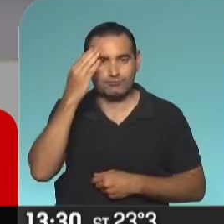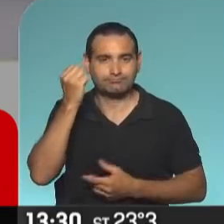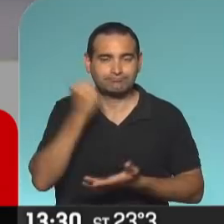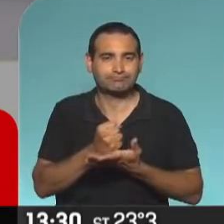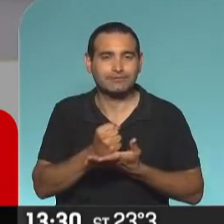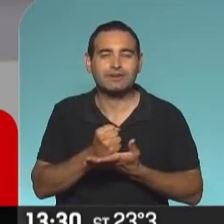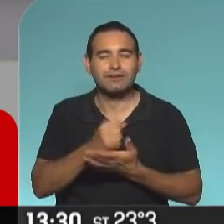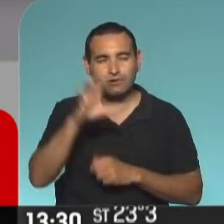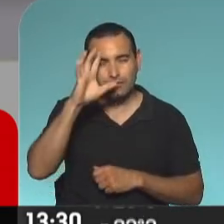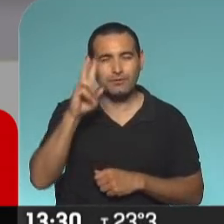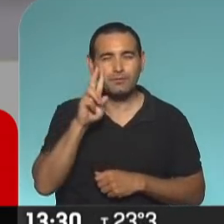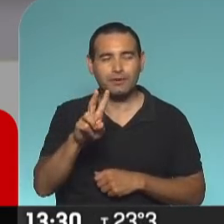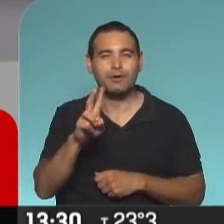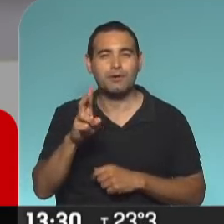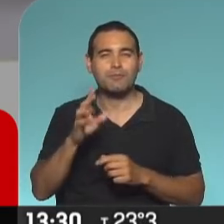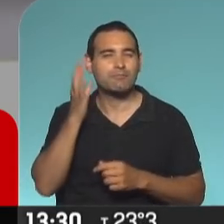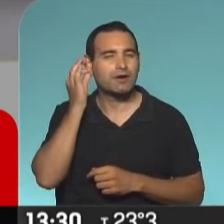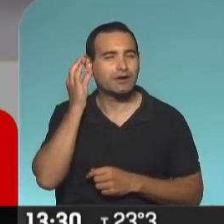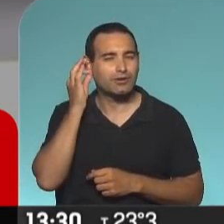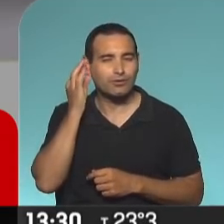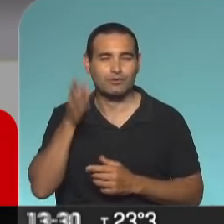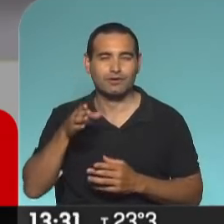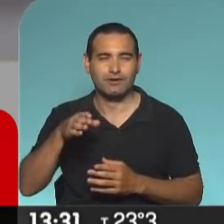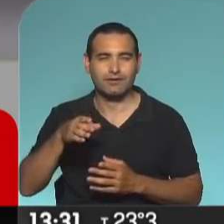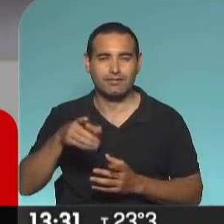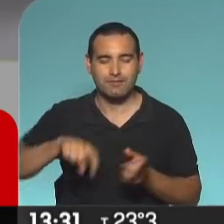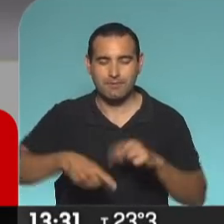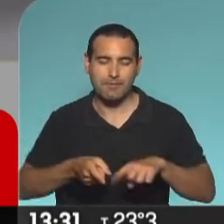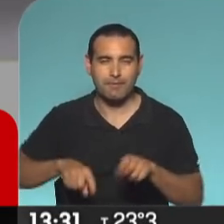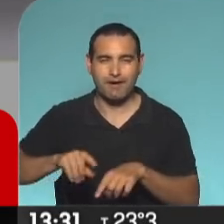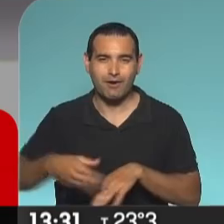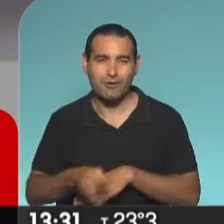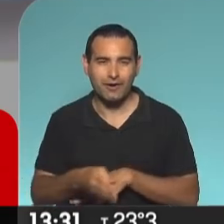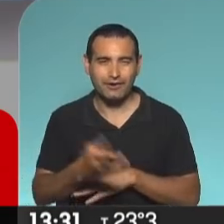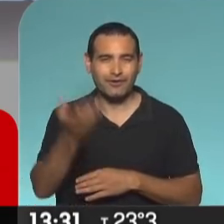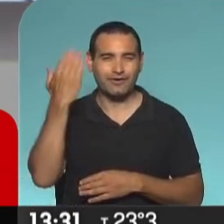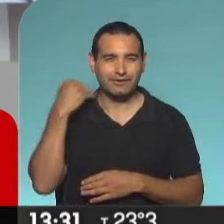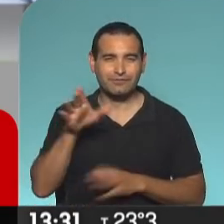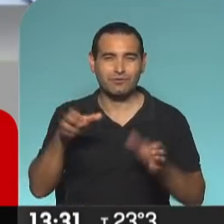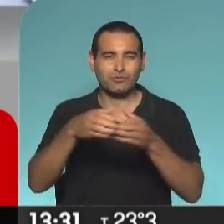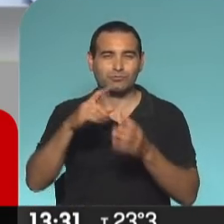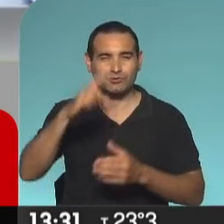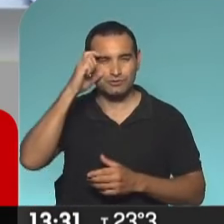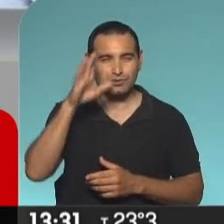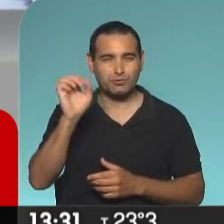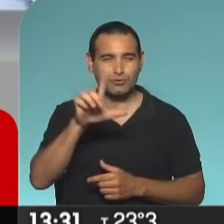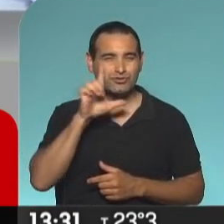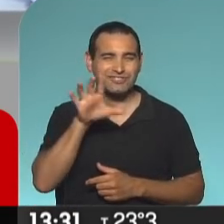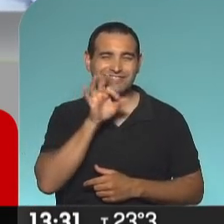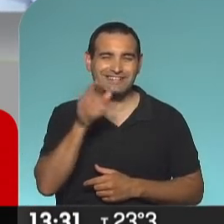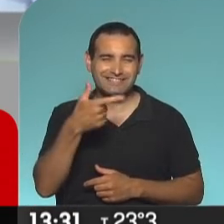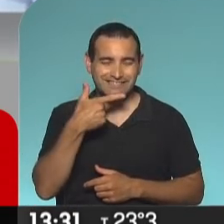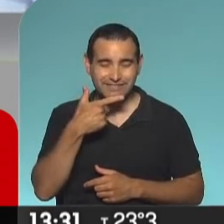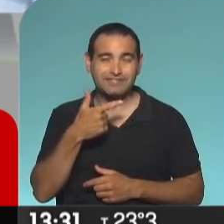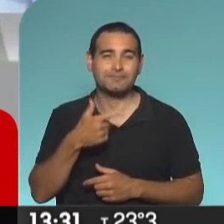justamente cuando Maradona hacía jueguitos, cuando era partícipe de los Cebollitas, que fue uno de los 3 clubes formativos